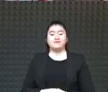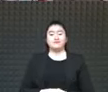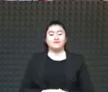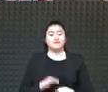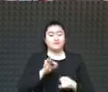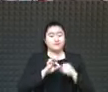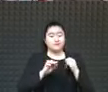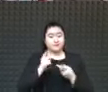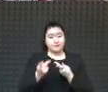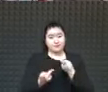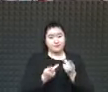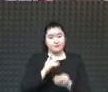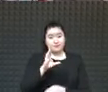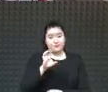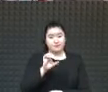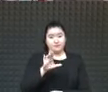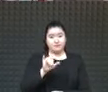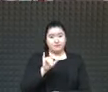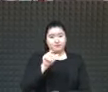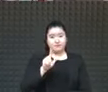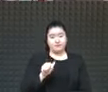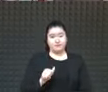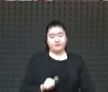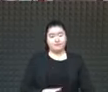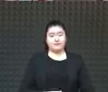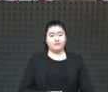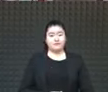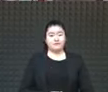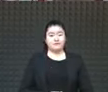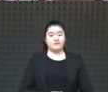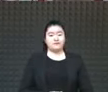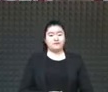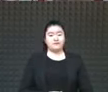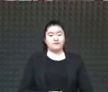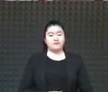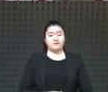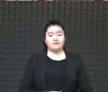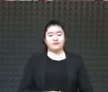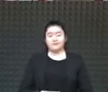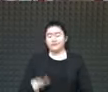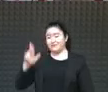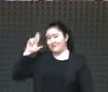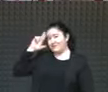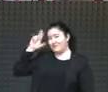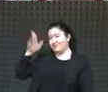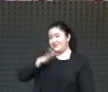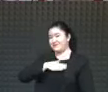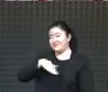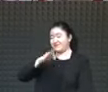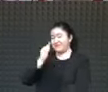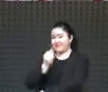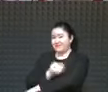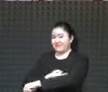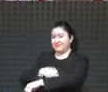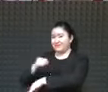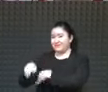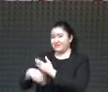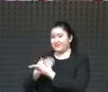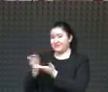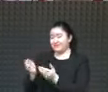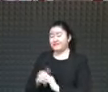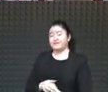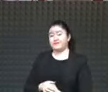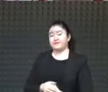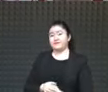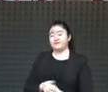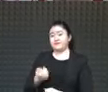Última pregunta, Cecilia Nava, del Sol de México. Hola, buenas tardes a todas y todos. Doctora, hemos